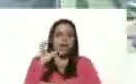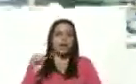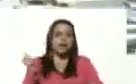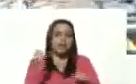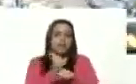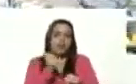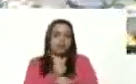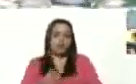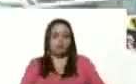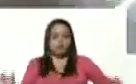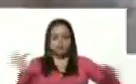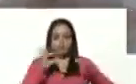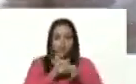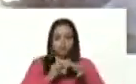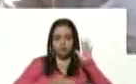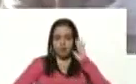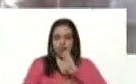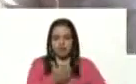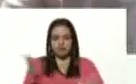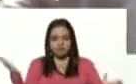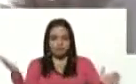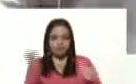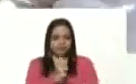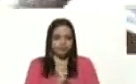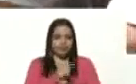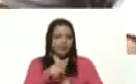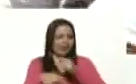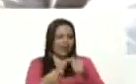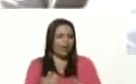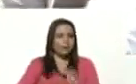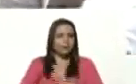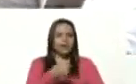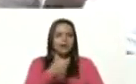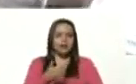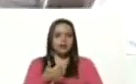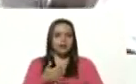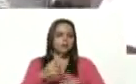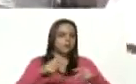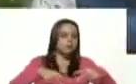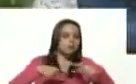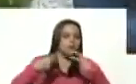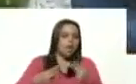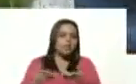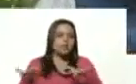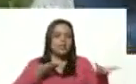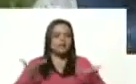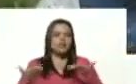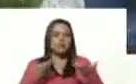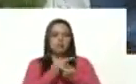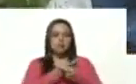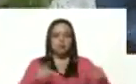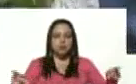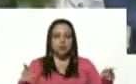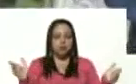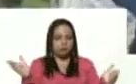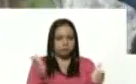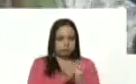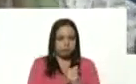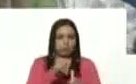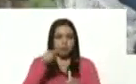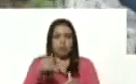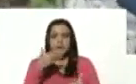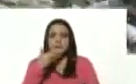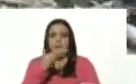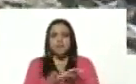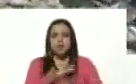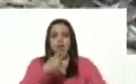presidente, para ir alcanzando cada vez más la recuperación de los servicios públicos, como usted lo ha pedido en este